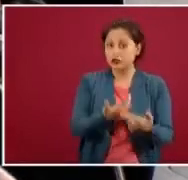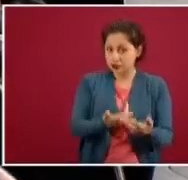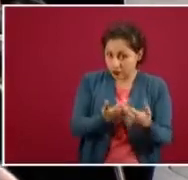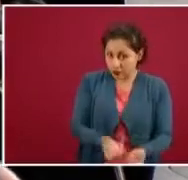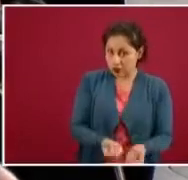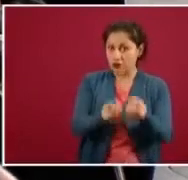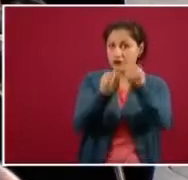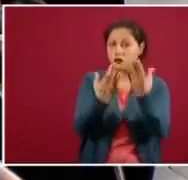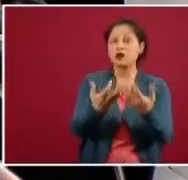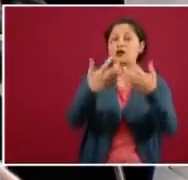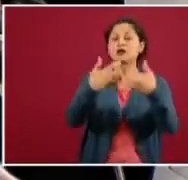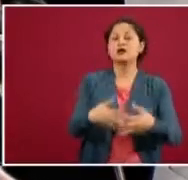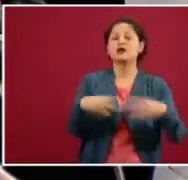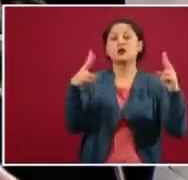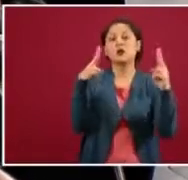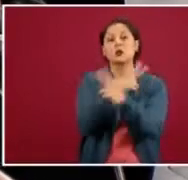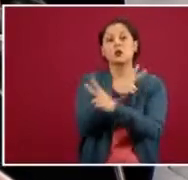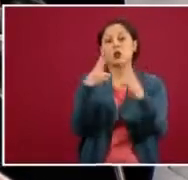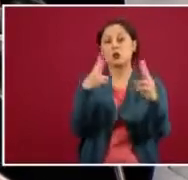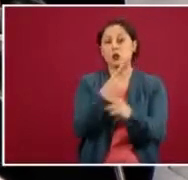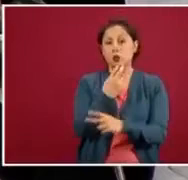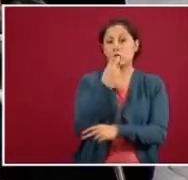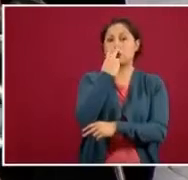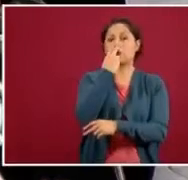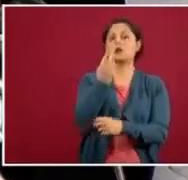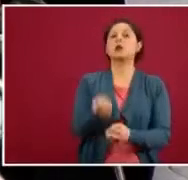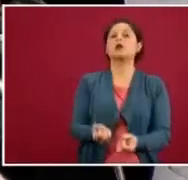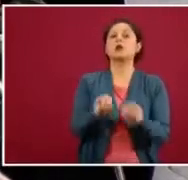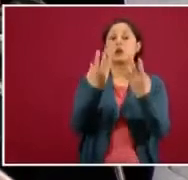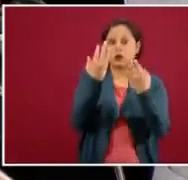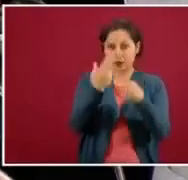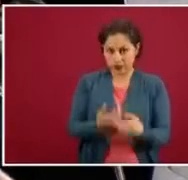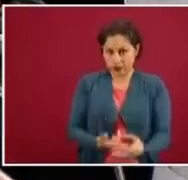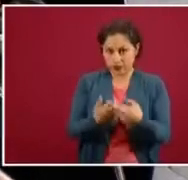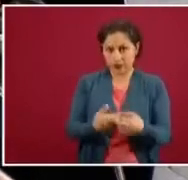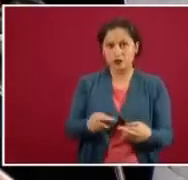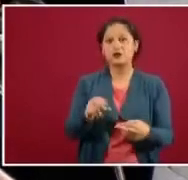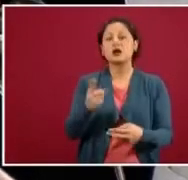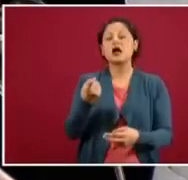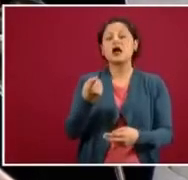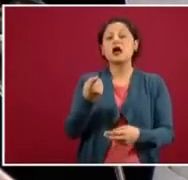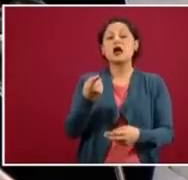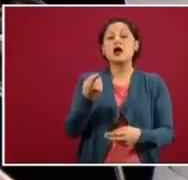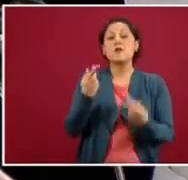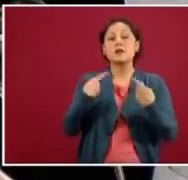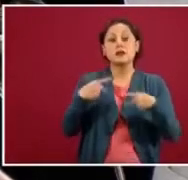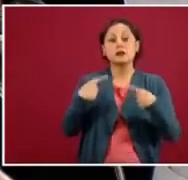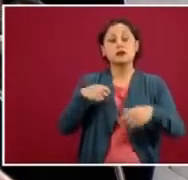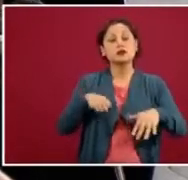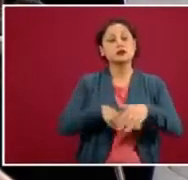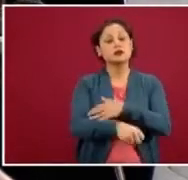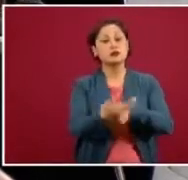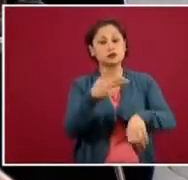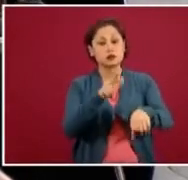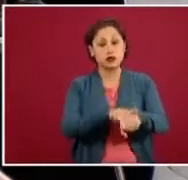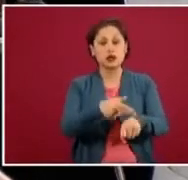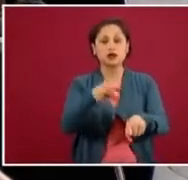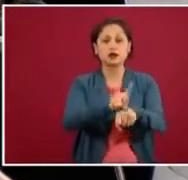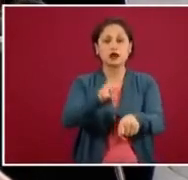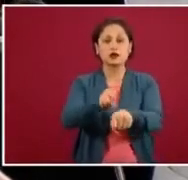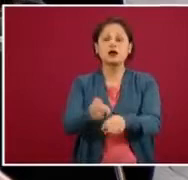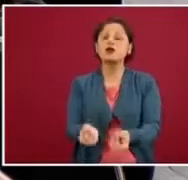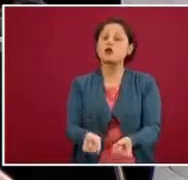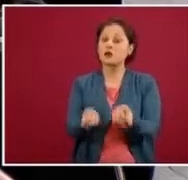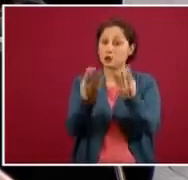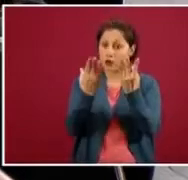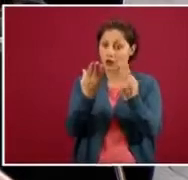personas? ¿Cuántos hospitalizados están ingresando al día, si tienen un promedio? Y la otra pregunta es